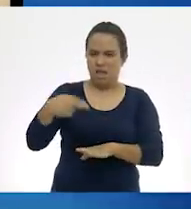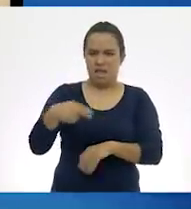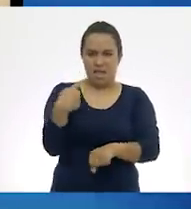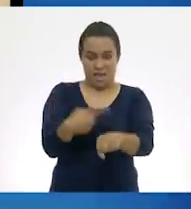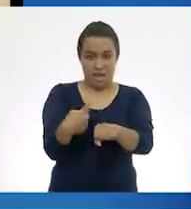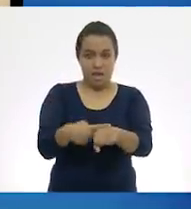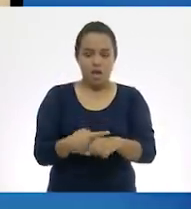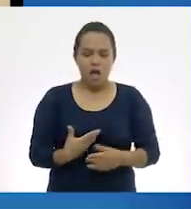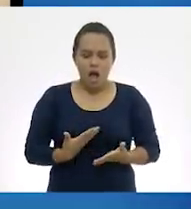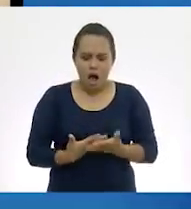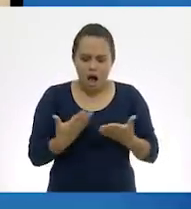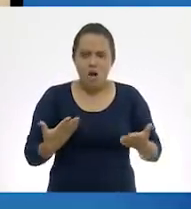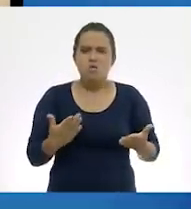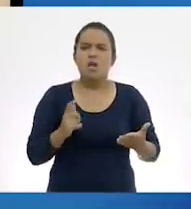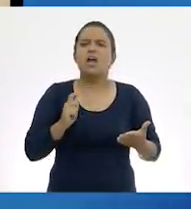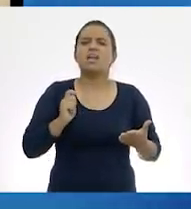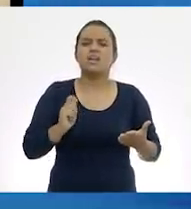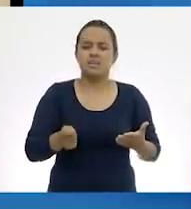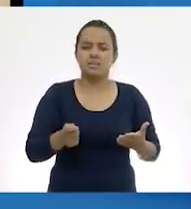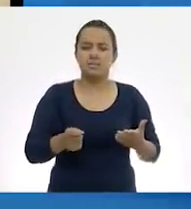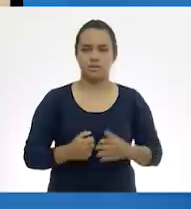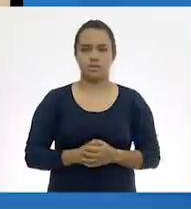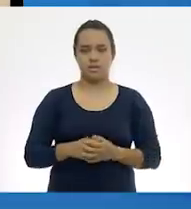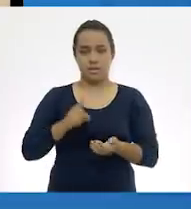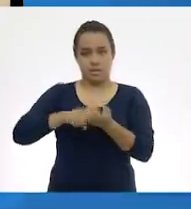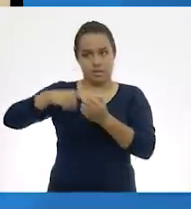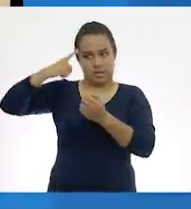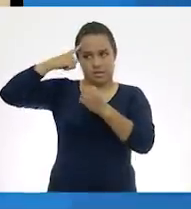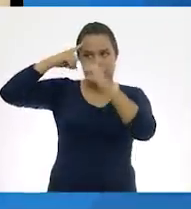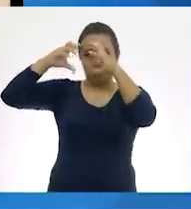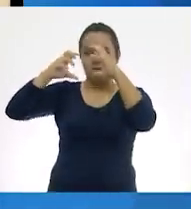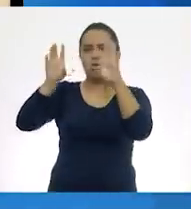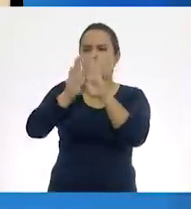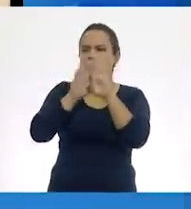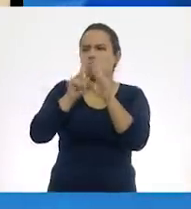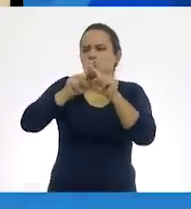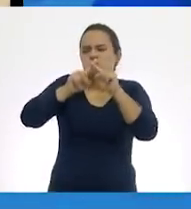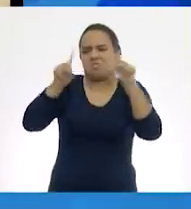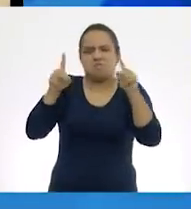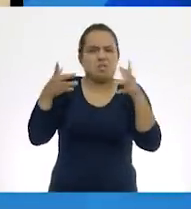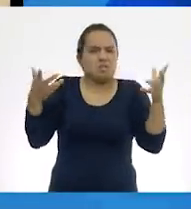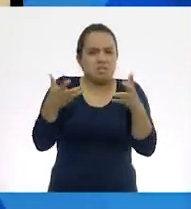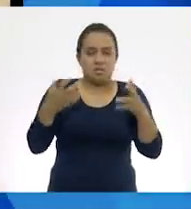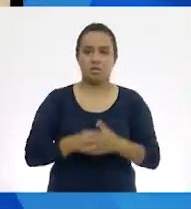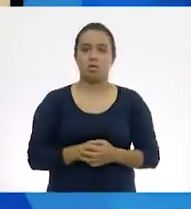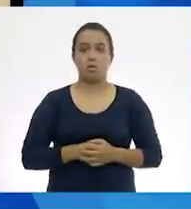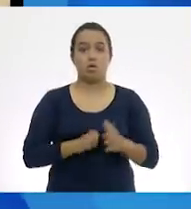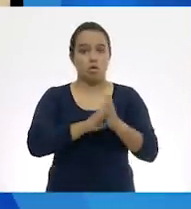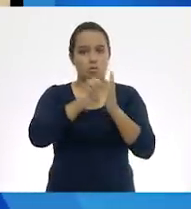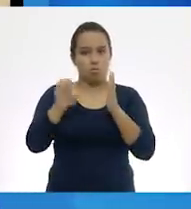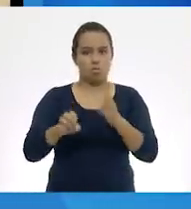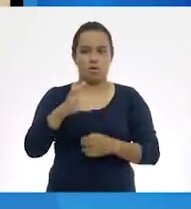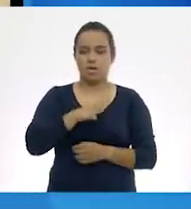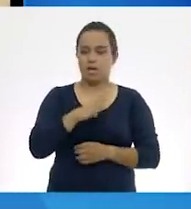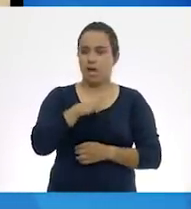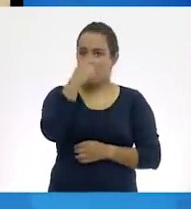enfermedades, hoy se entienden más bien como formas en las que el cerebro se comporta diferente. Por ejemplo, el trastorno del espectro autista. Pero